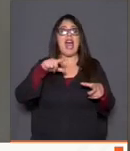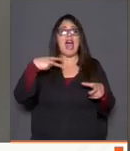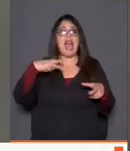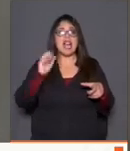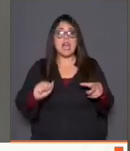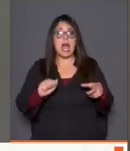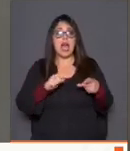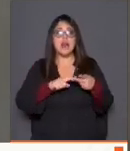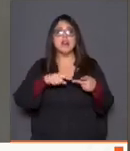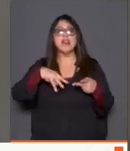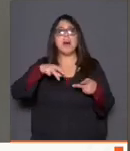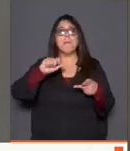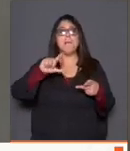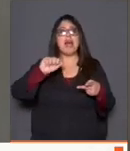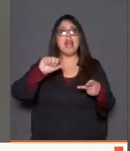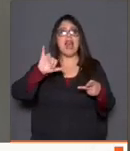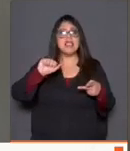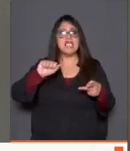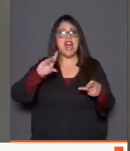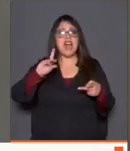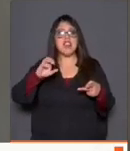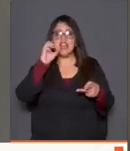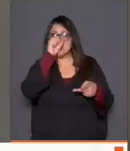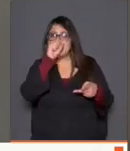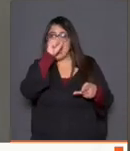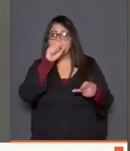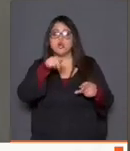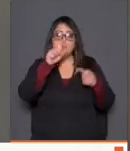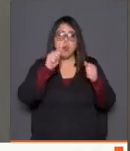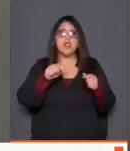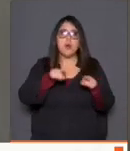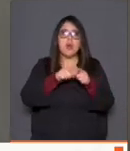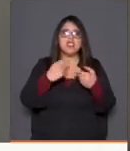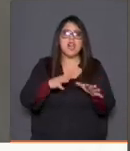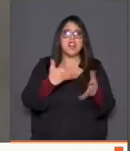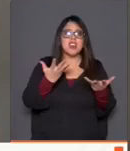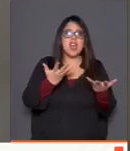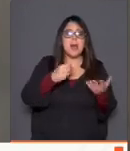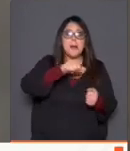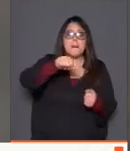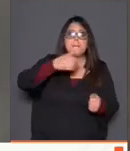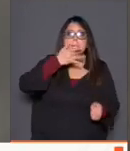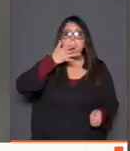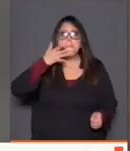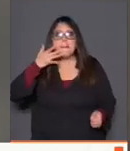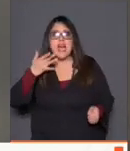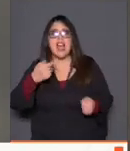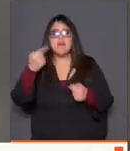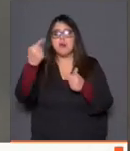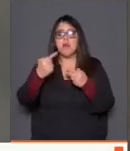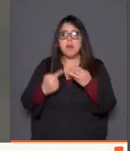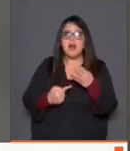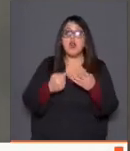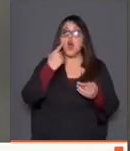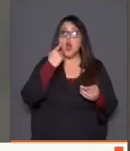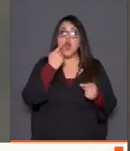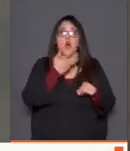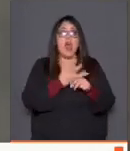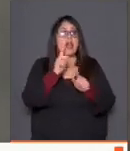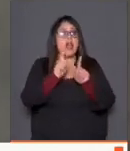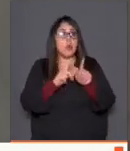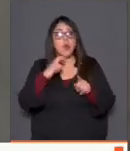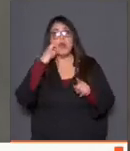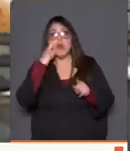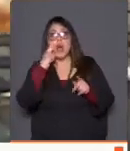con miel con limón o con mostaza y tenemos también la palanca que son cortes que se hacen con eje a fuego muy alto unos